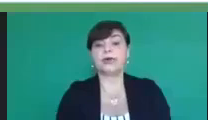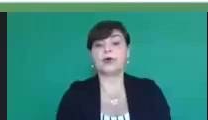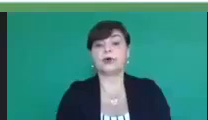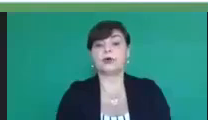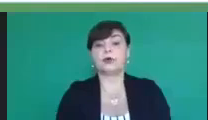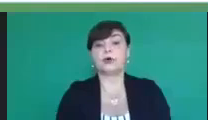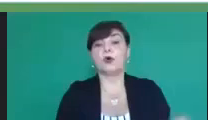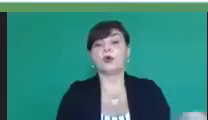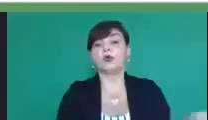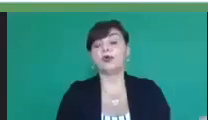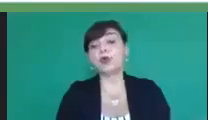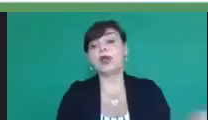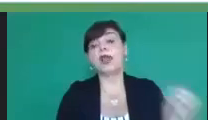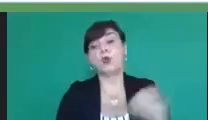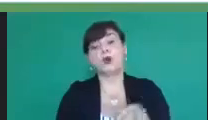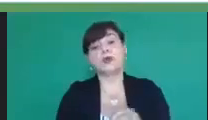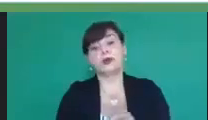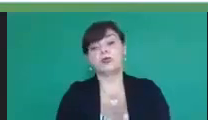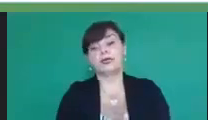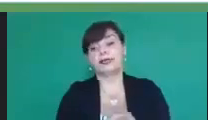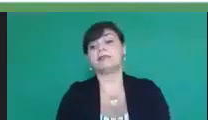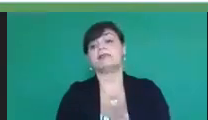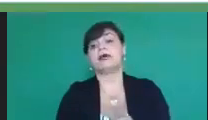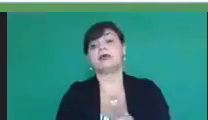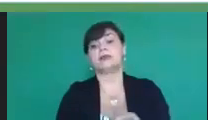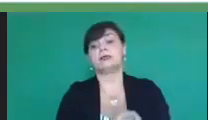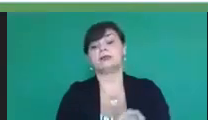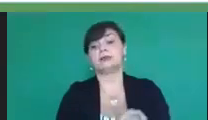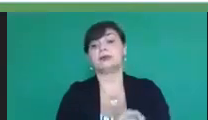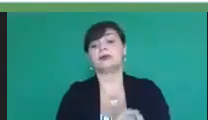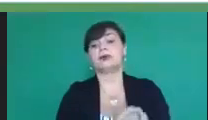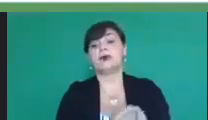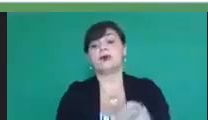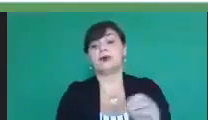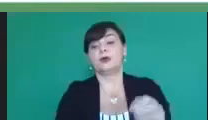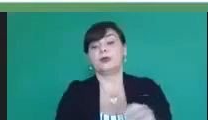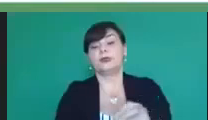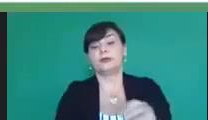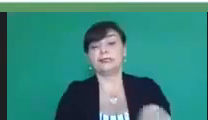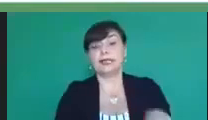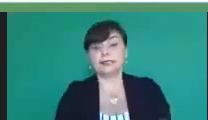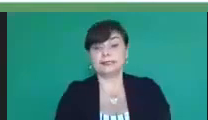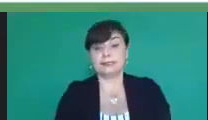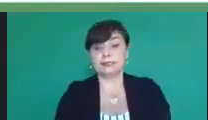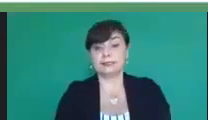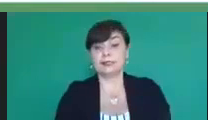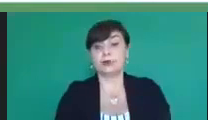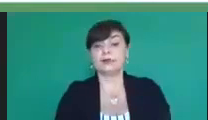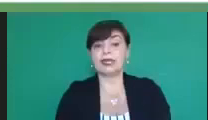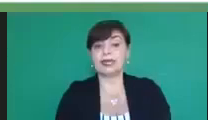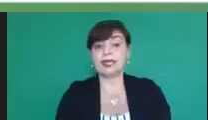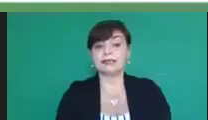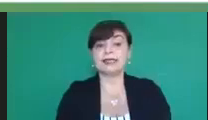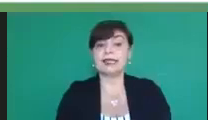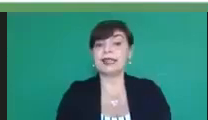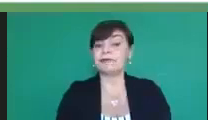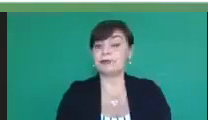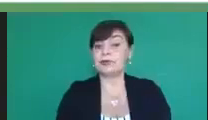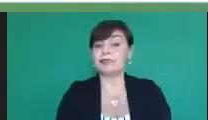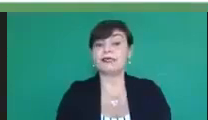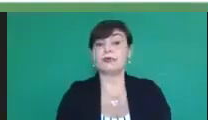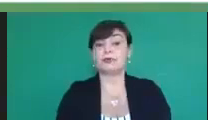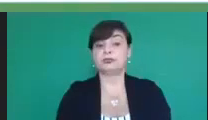pero nunca lo habíamos analizado desde el punto de vista estadístico, y es que la